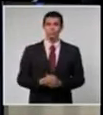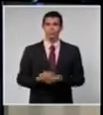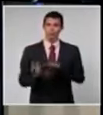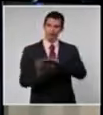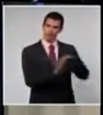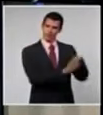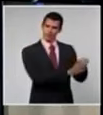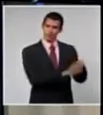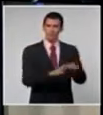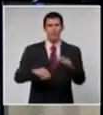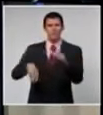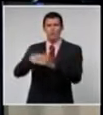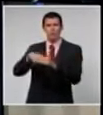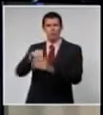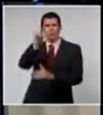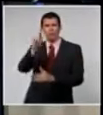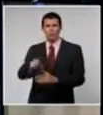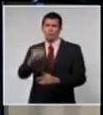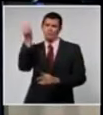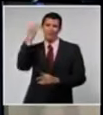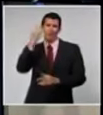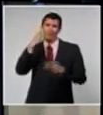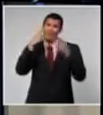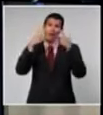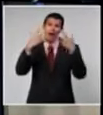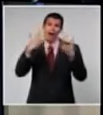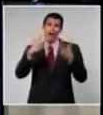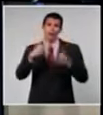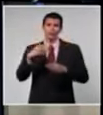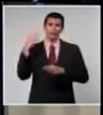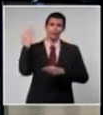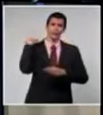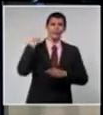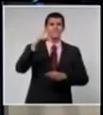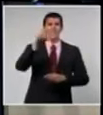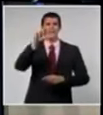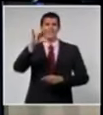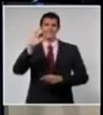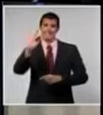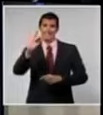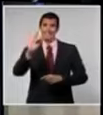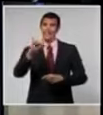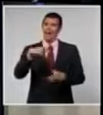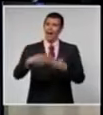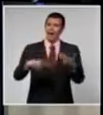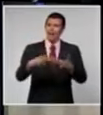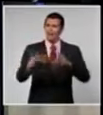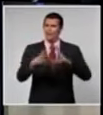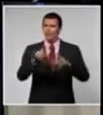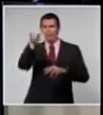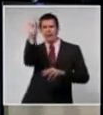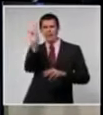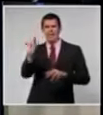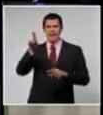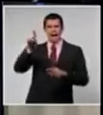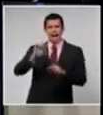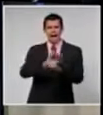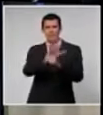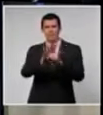Ronaldo, tuvo hoy un fraternal gesto con los médicos cubanos que combatieron la COVID-19 en la ciudad italiana de Turín, donde